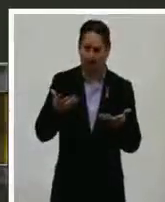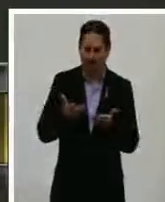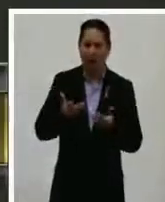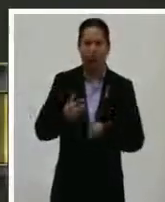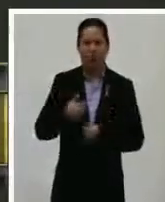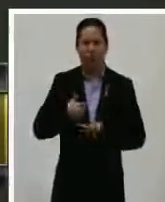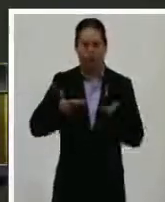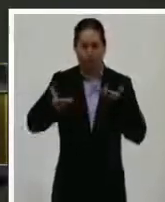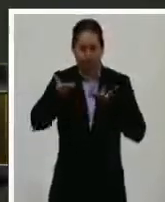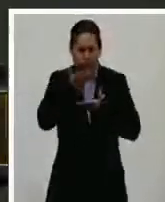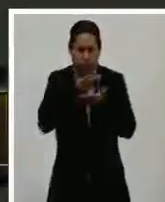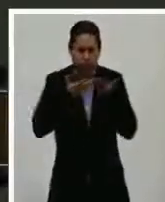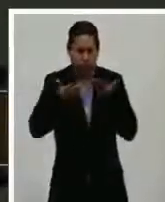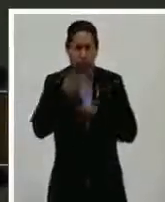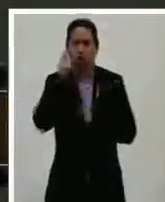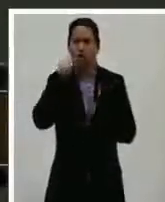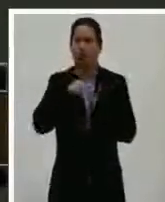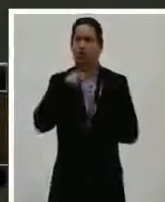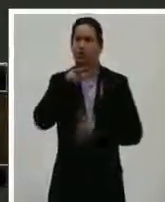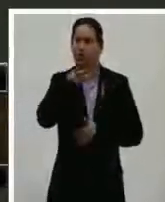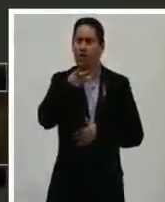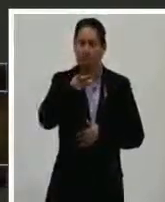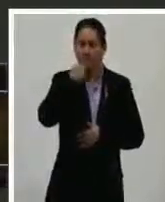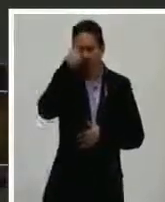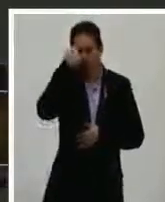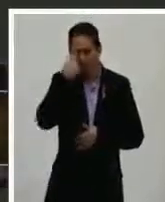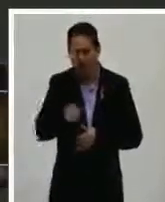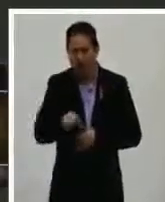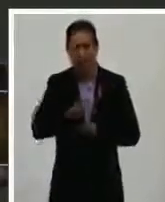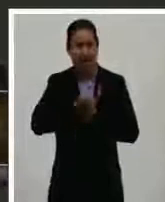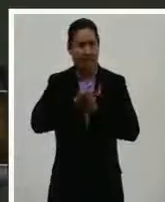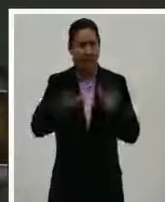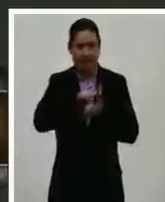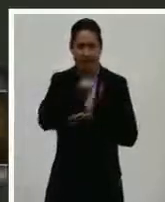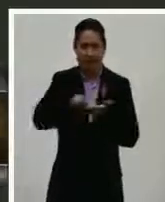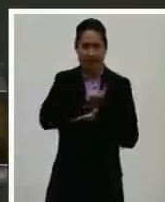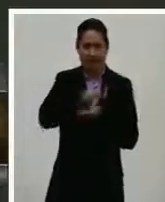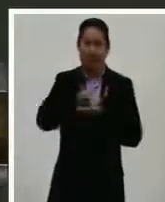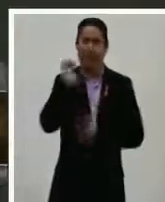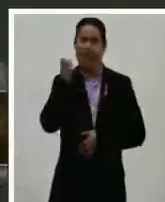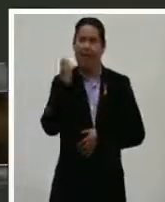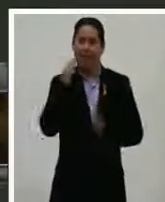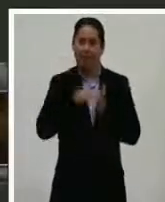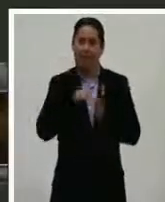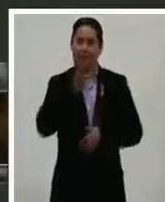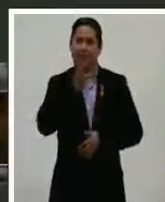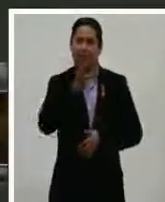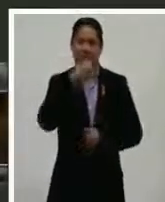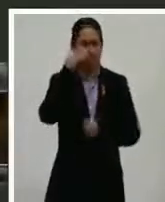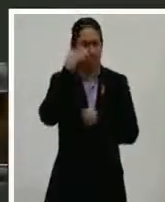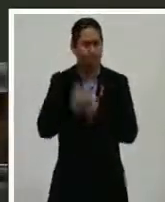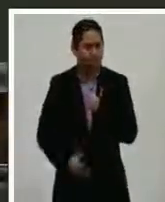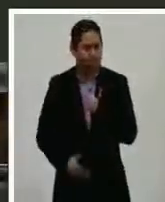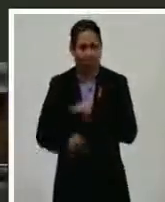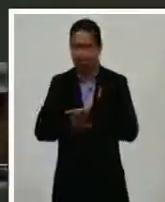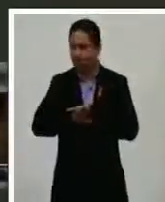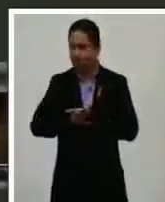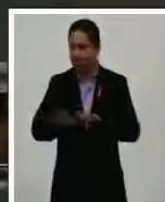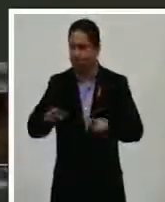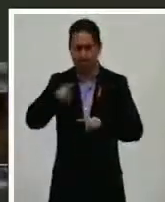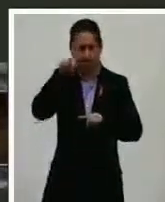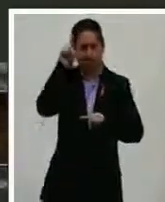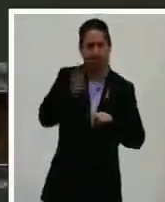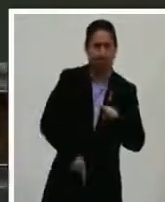a finales del año 2018 para que por decreto de enero del año 2019 se terminara con el fuero e